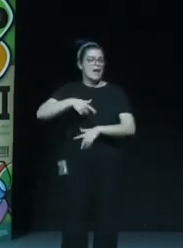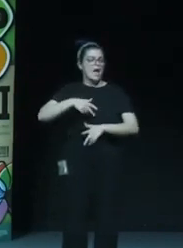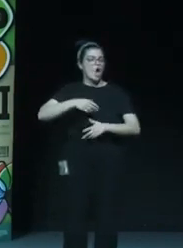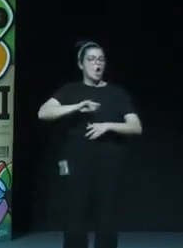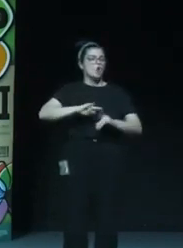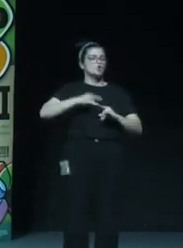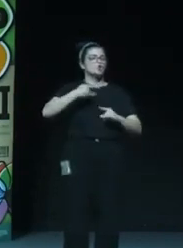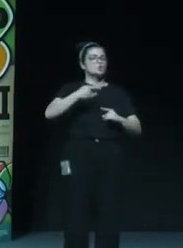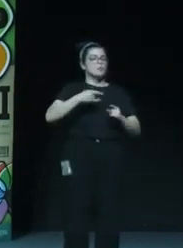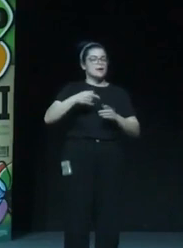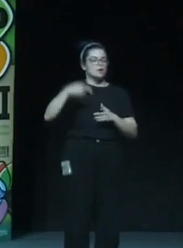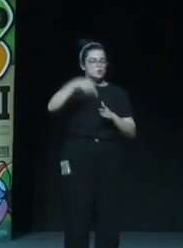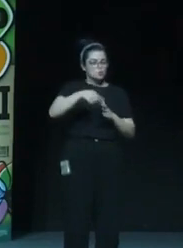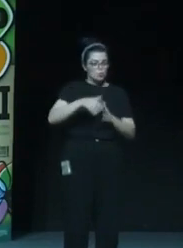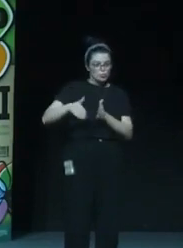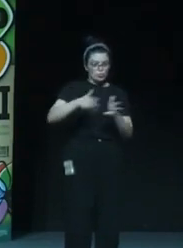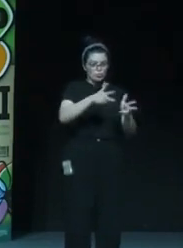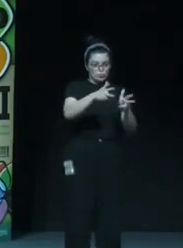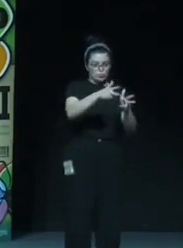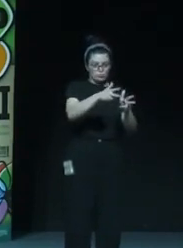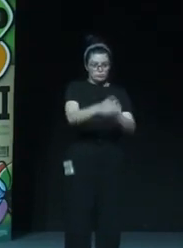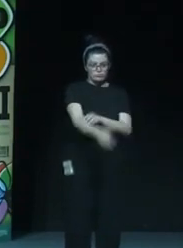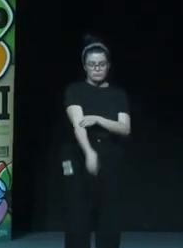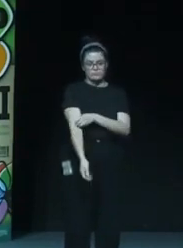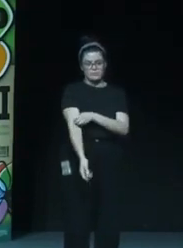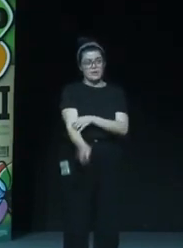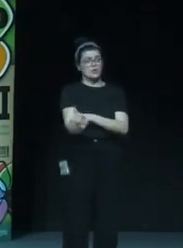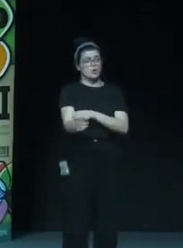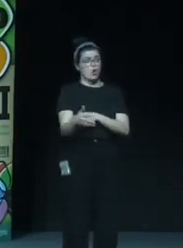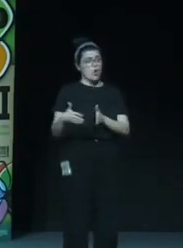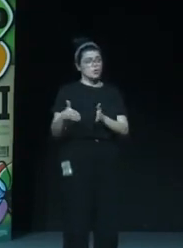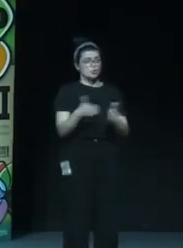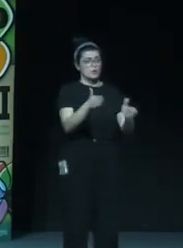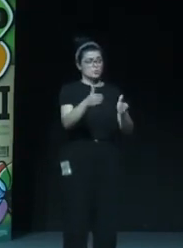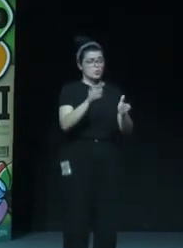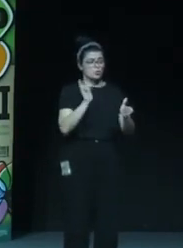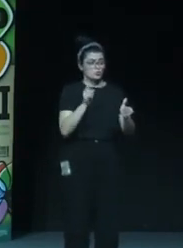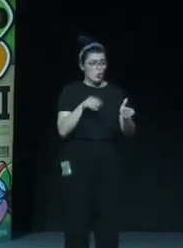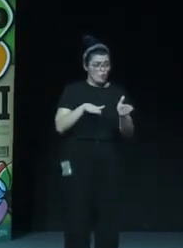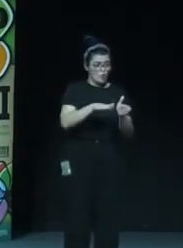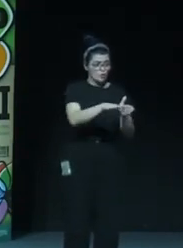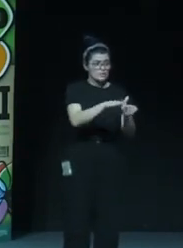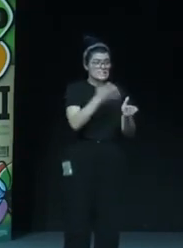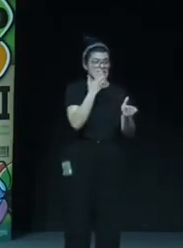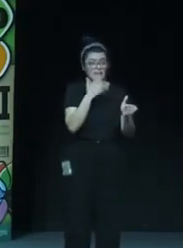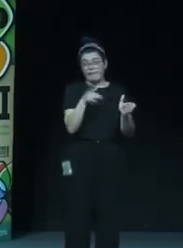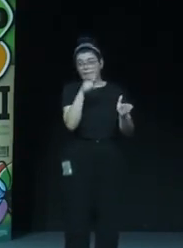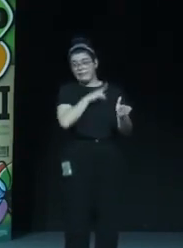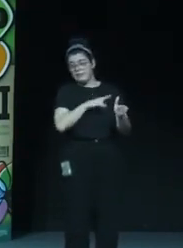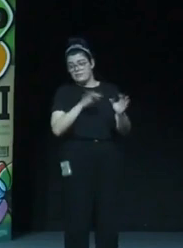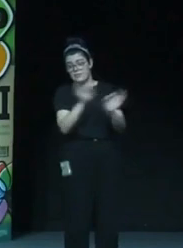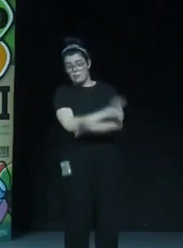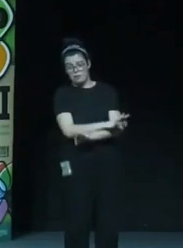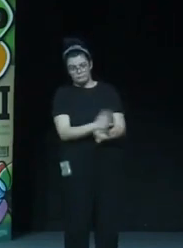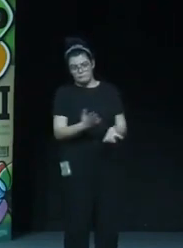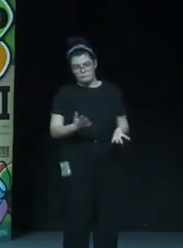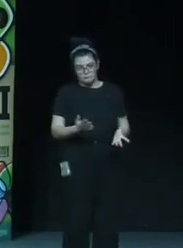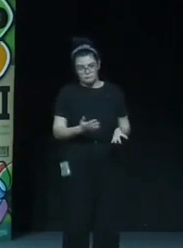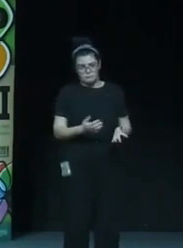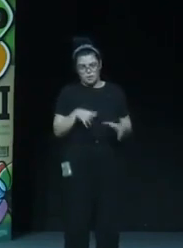los coches que se equivocan, y bueno, podríamos hacer una lista enorme, enorme, enorme, enorme